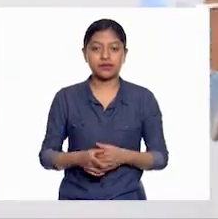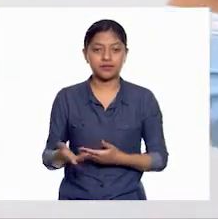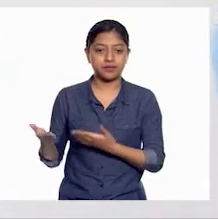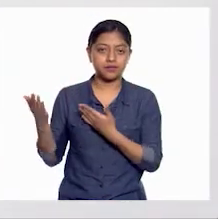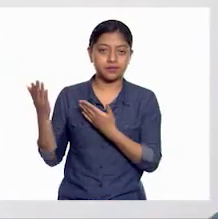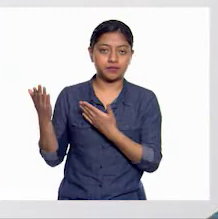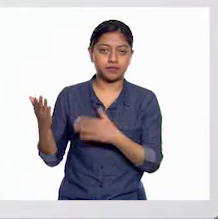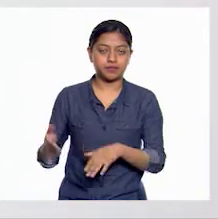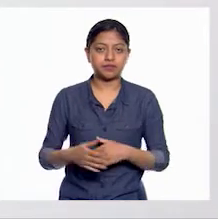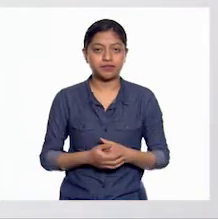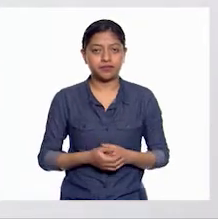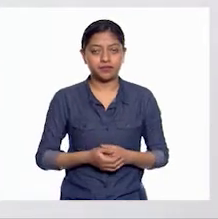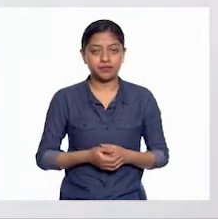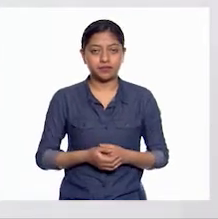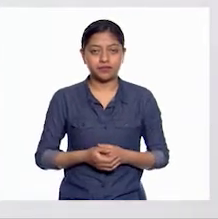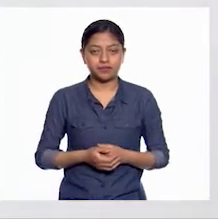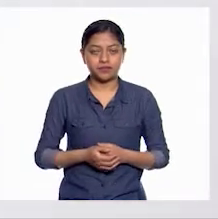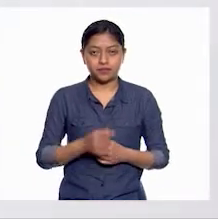residuo 0.